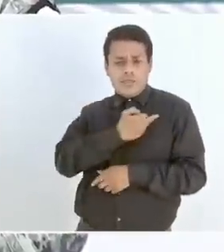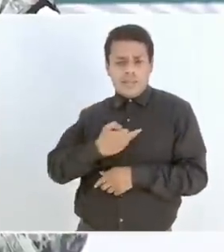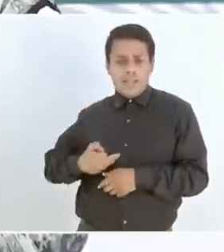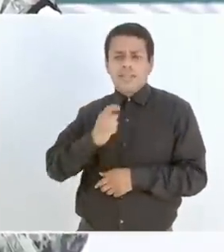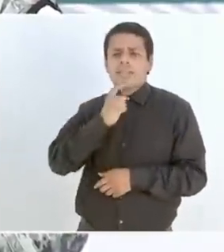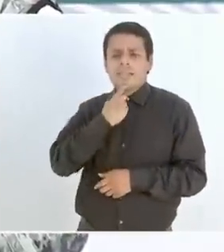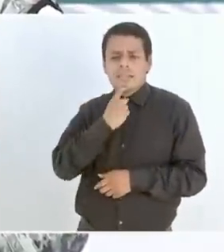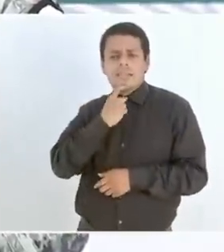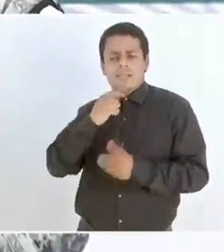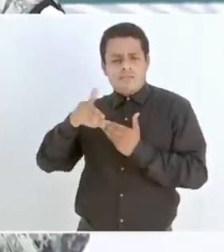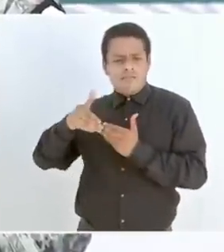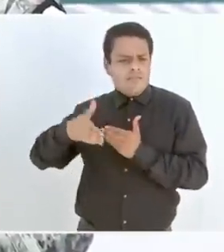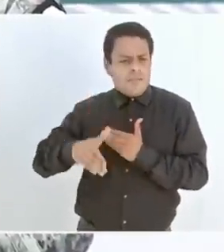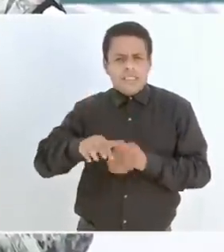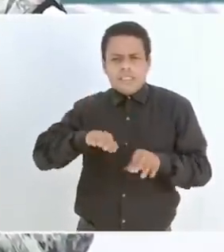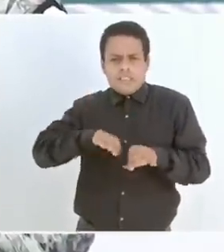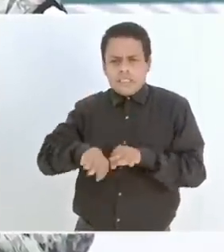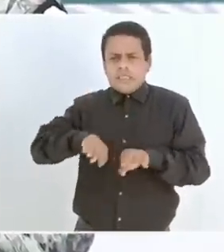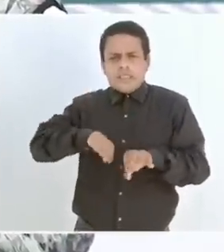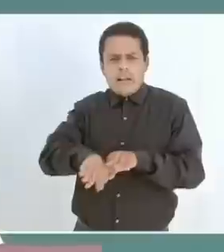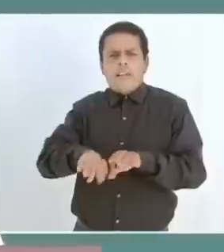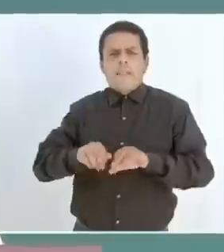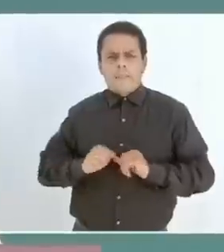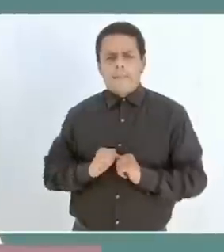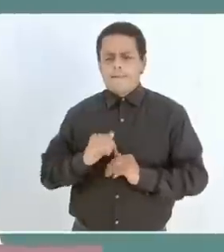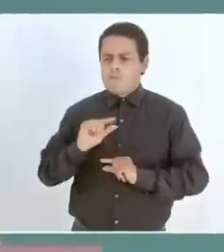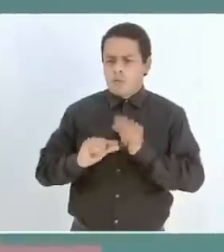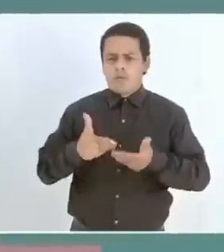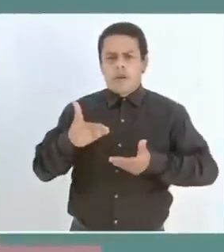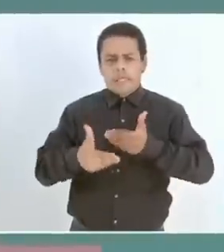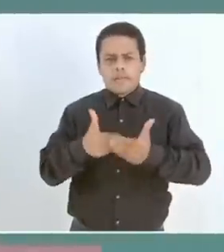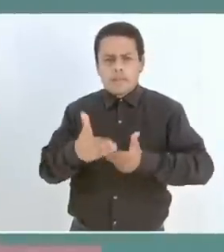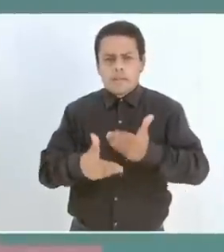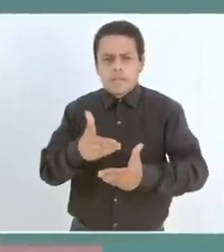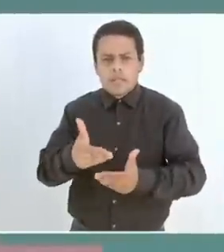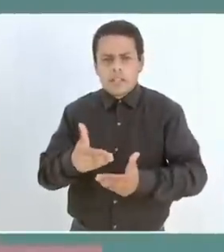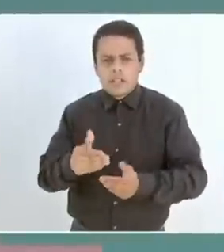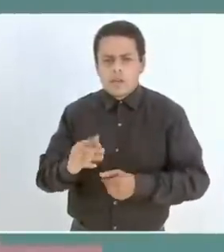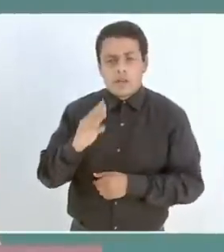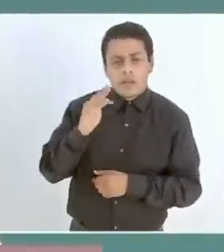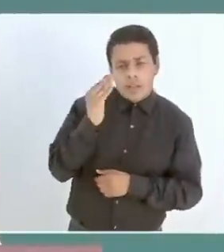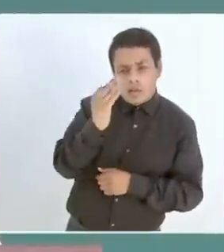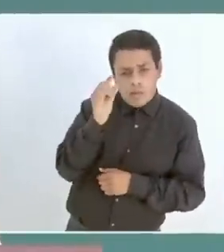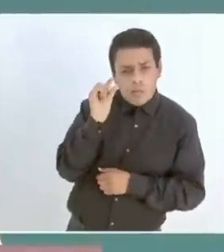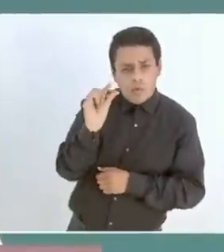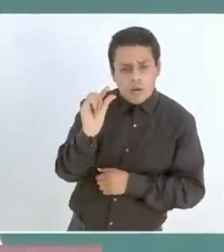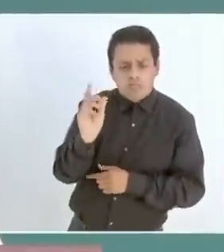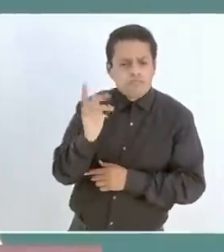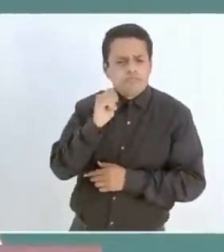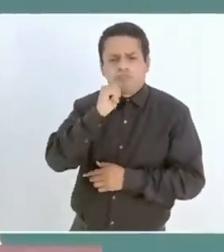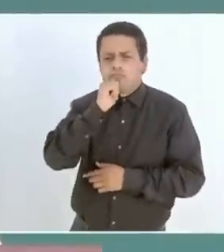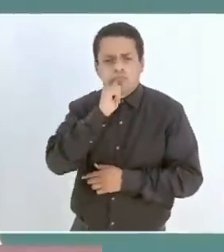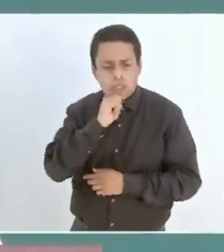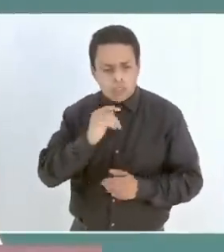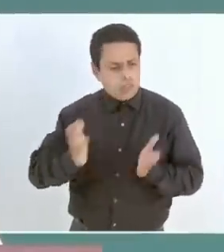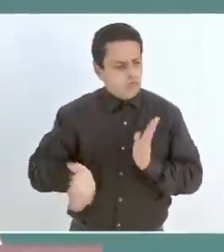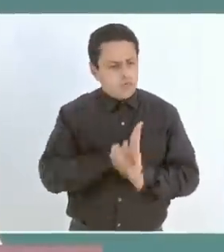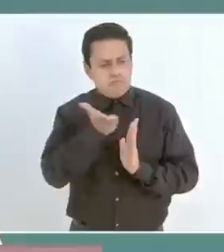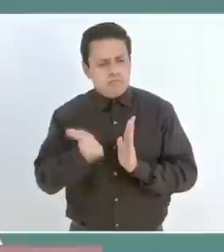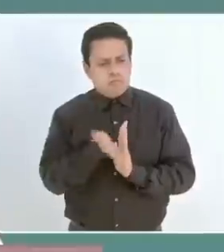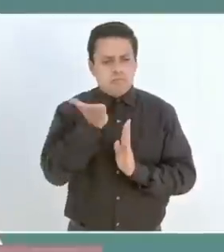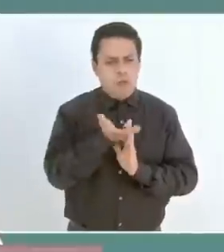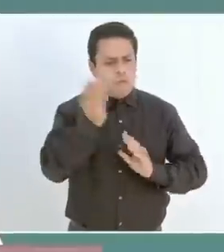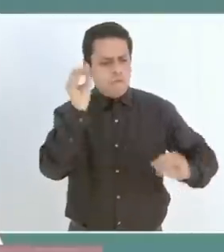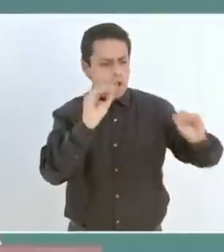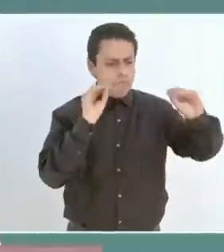Obrador, trabajo que nos ha permitido avanzar en muy corto tiempo, no solo en la construcción y equipamiento